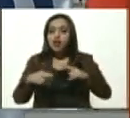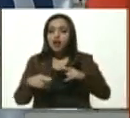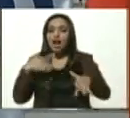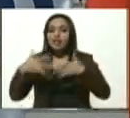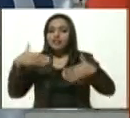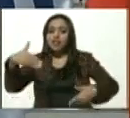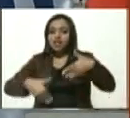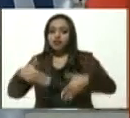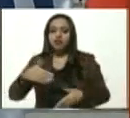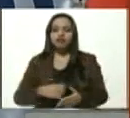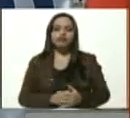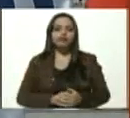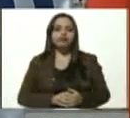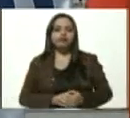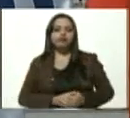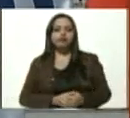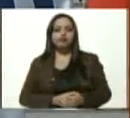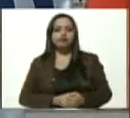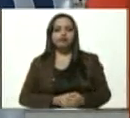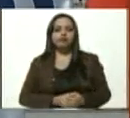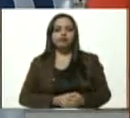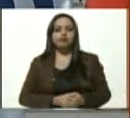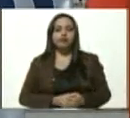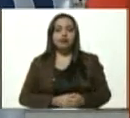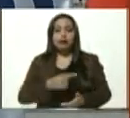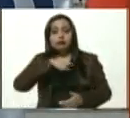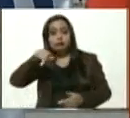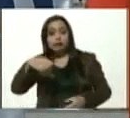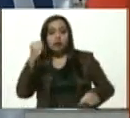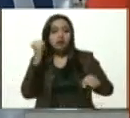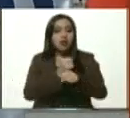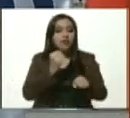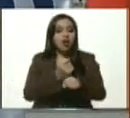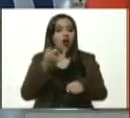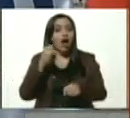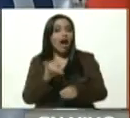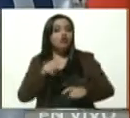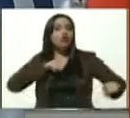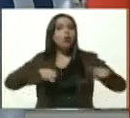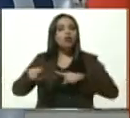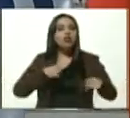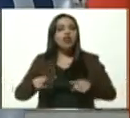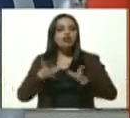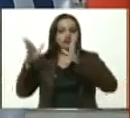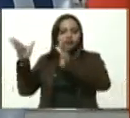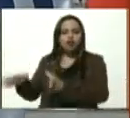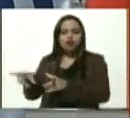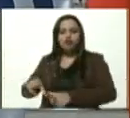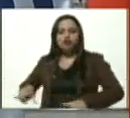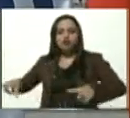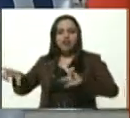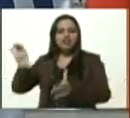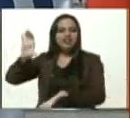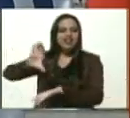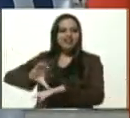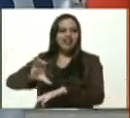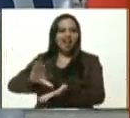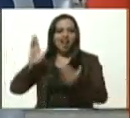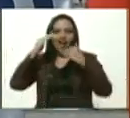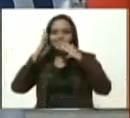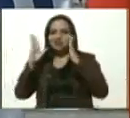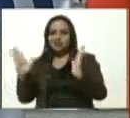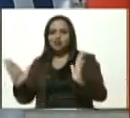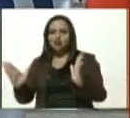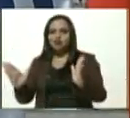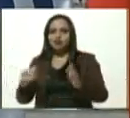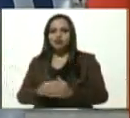electoral. Todo este trabajo estará bajo la coordinación de una sala situacional central ubicada en